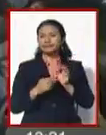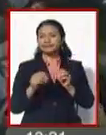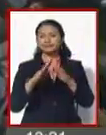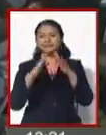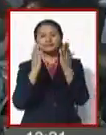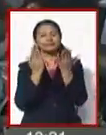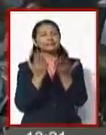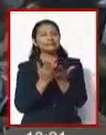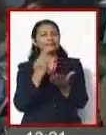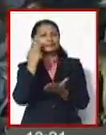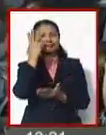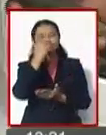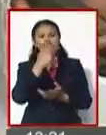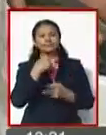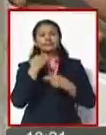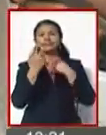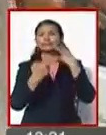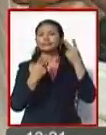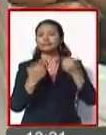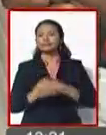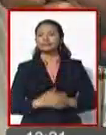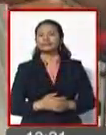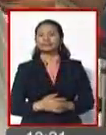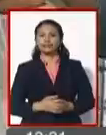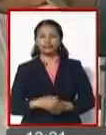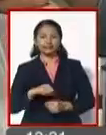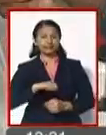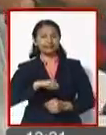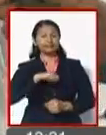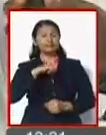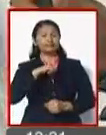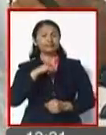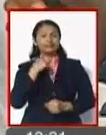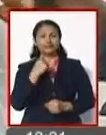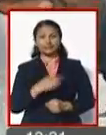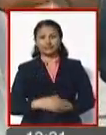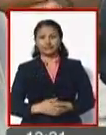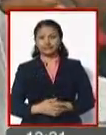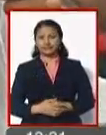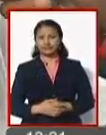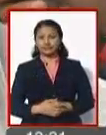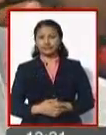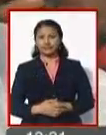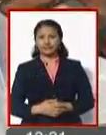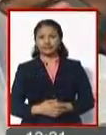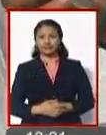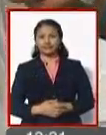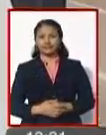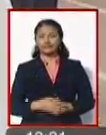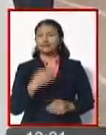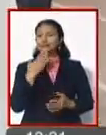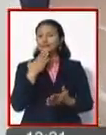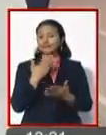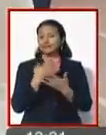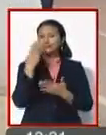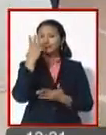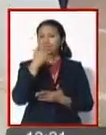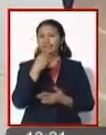de su colegio con sus hermosas voces. Muy orgullosa. ¿Cómo ha parecido la canción? Excelente.